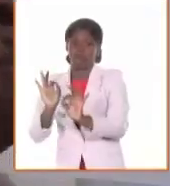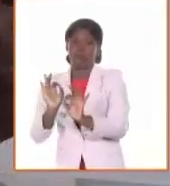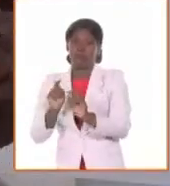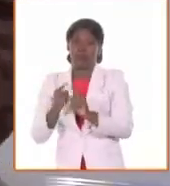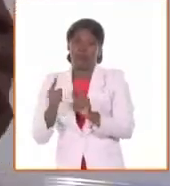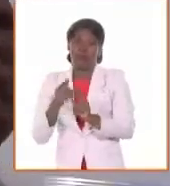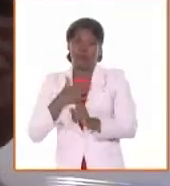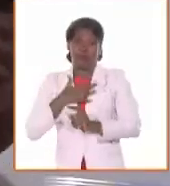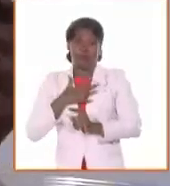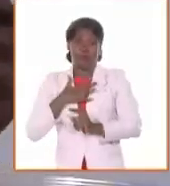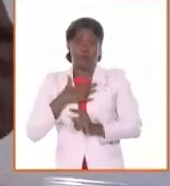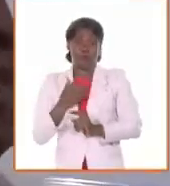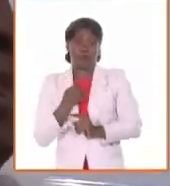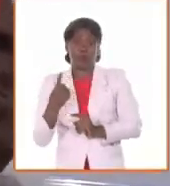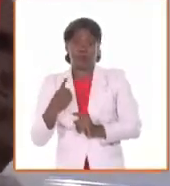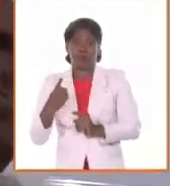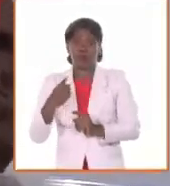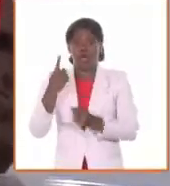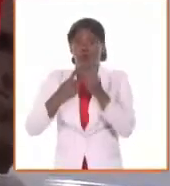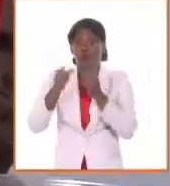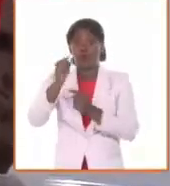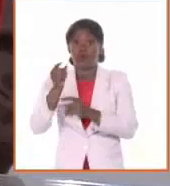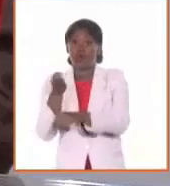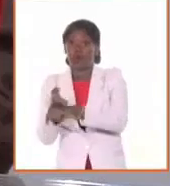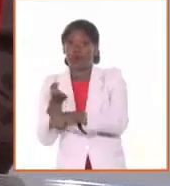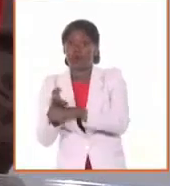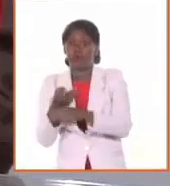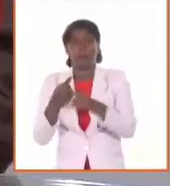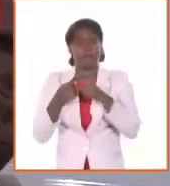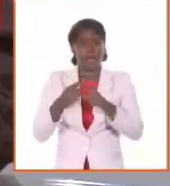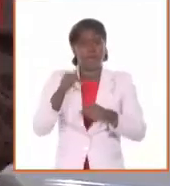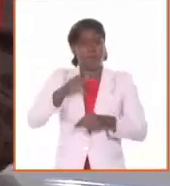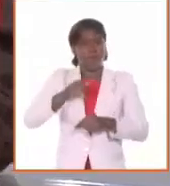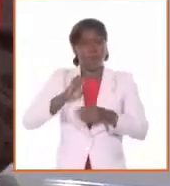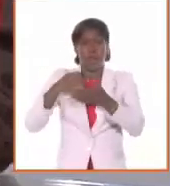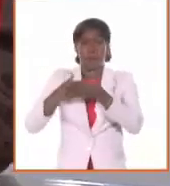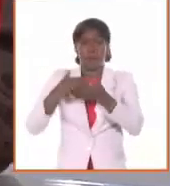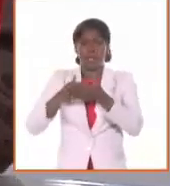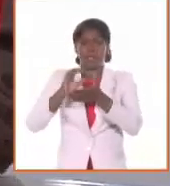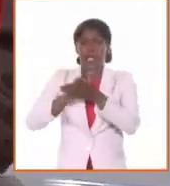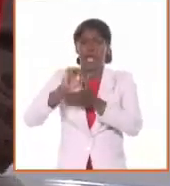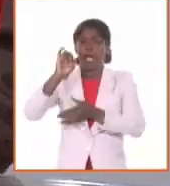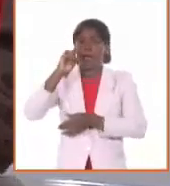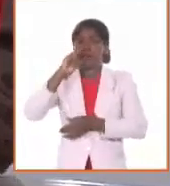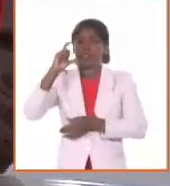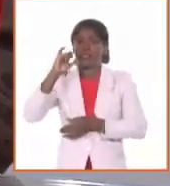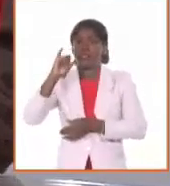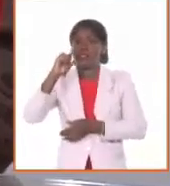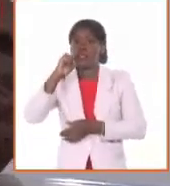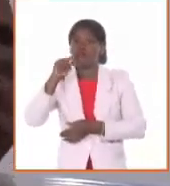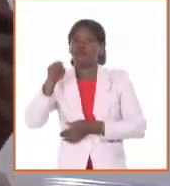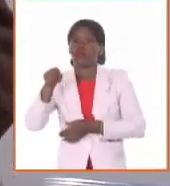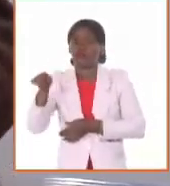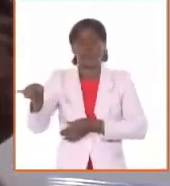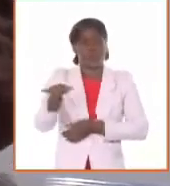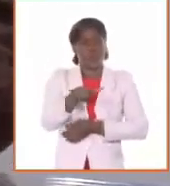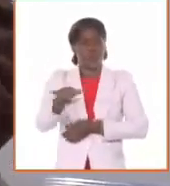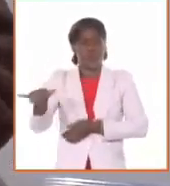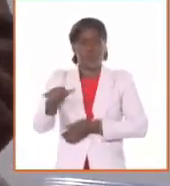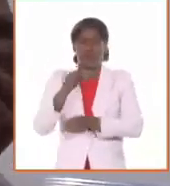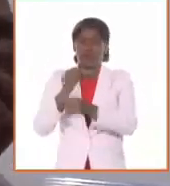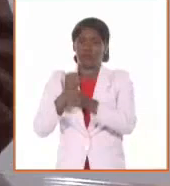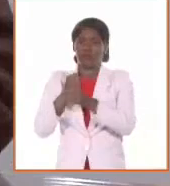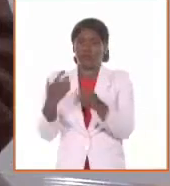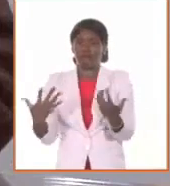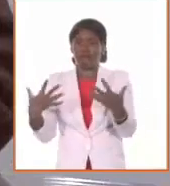estamos bueno con el minsin también evaluando ese tema con el para las pensiones ya estamos